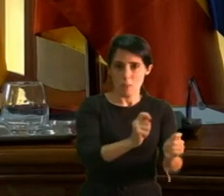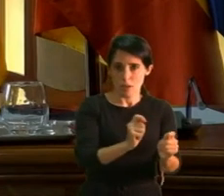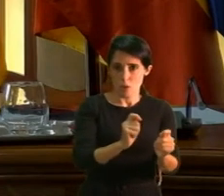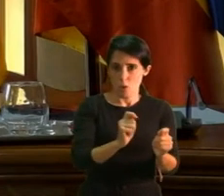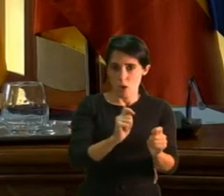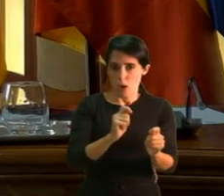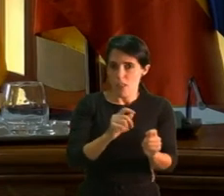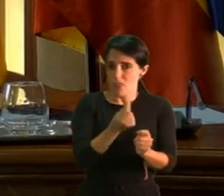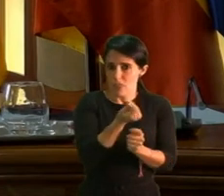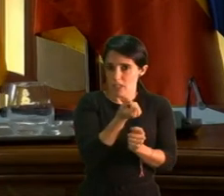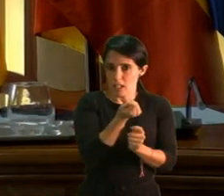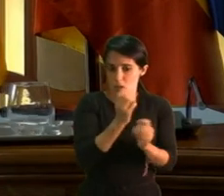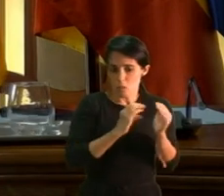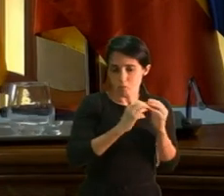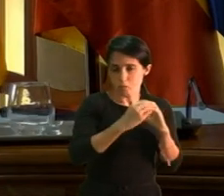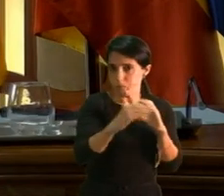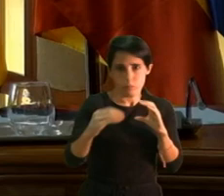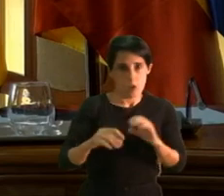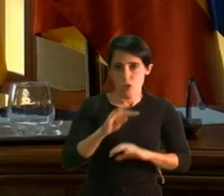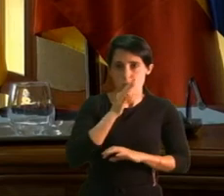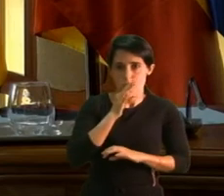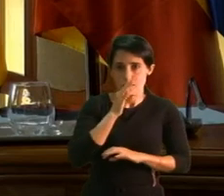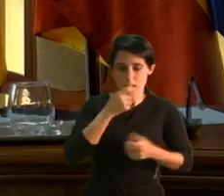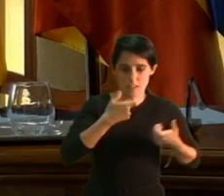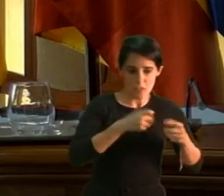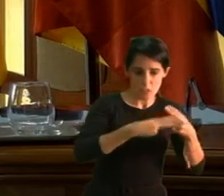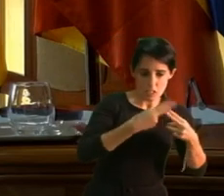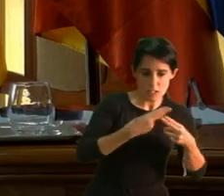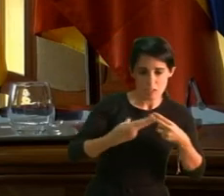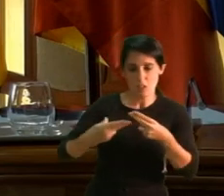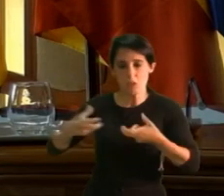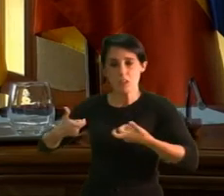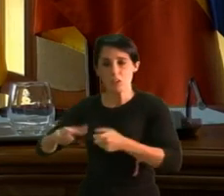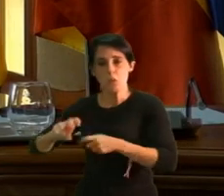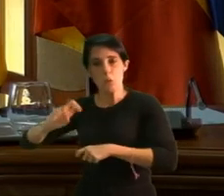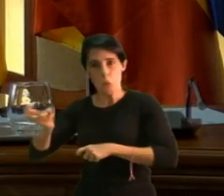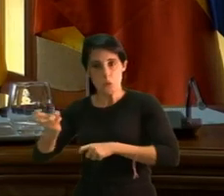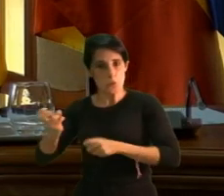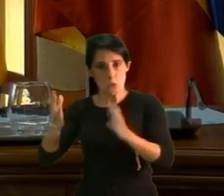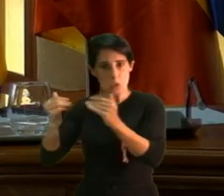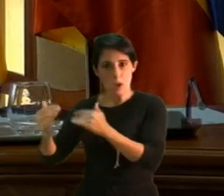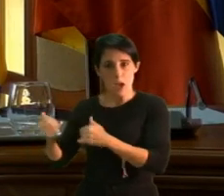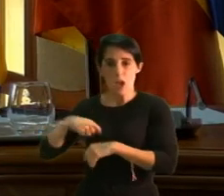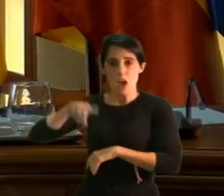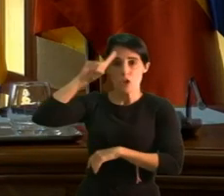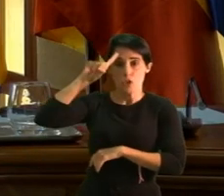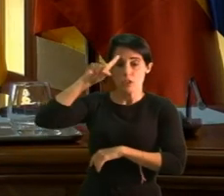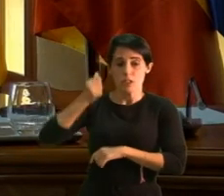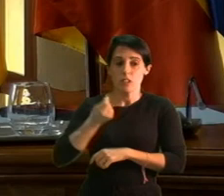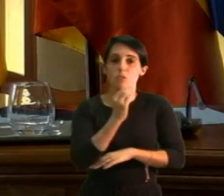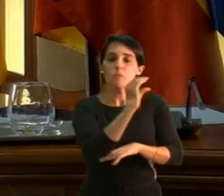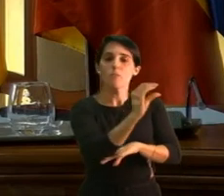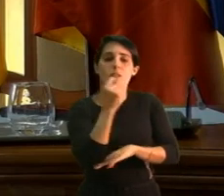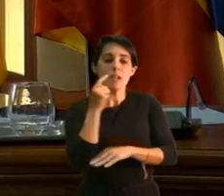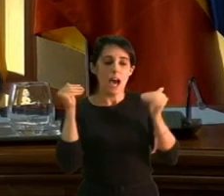de euro, ni a este ni por supuesto a ningún otro sector, pero al menos este sí que fueron convocadas. No sé si esta partida era para atender aquella